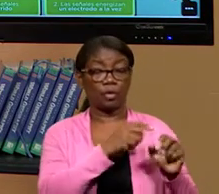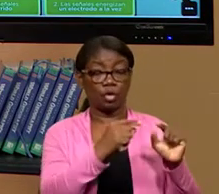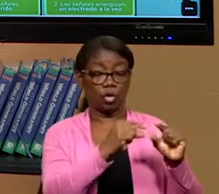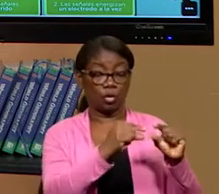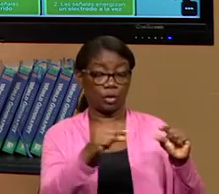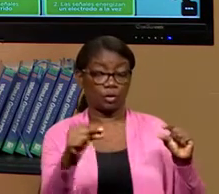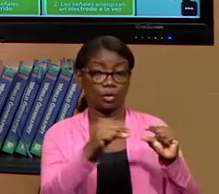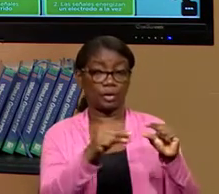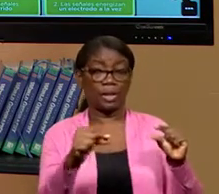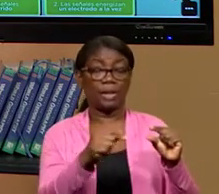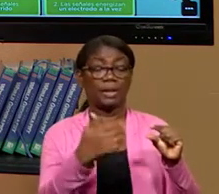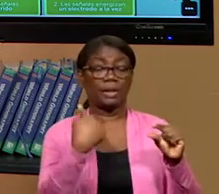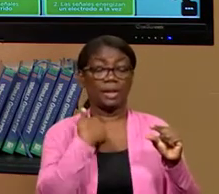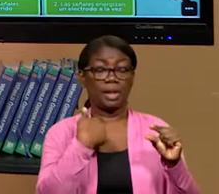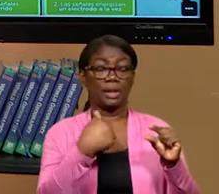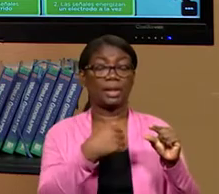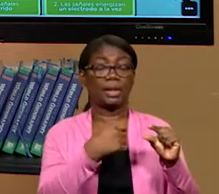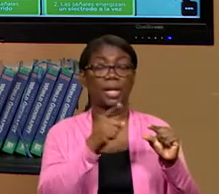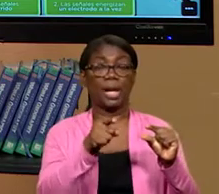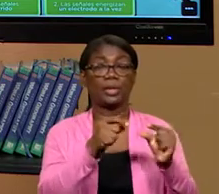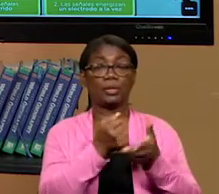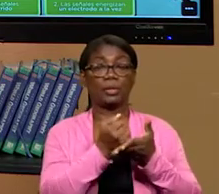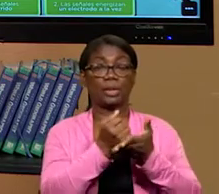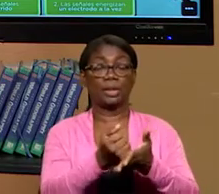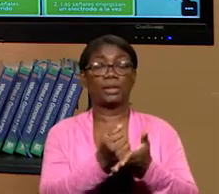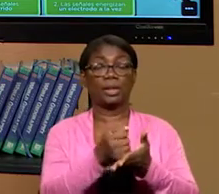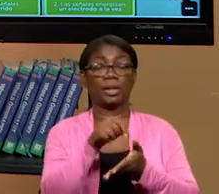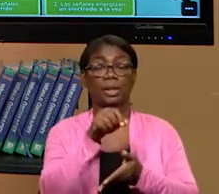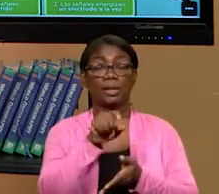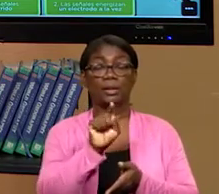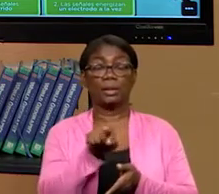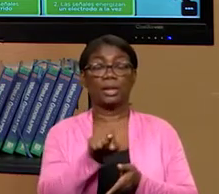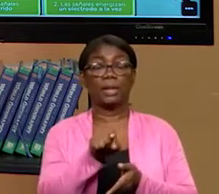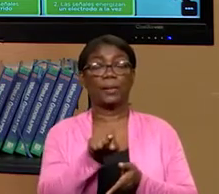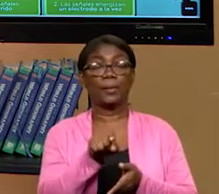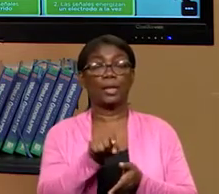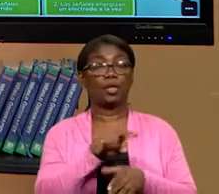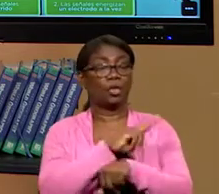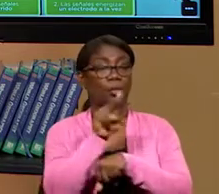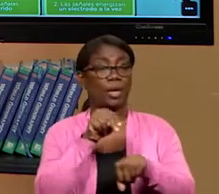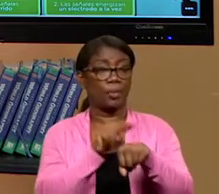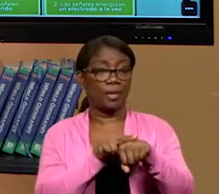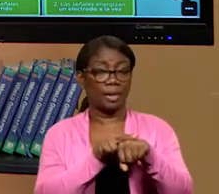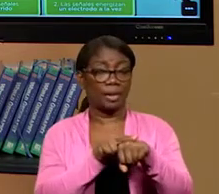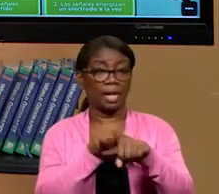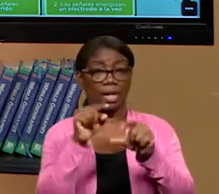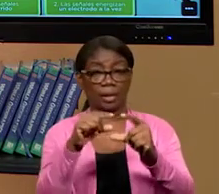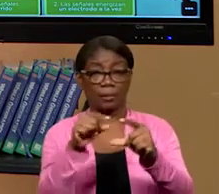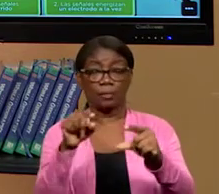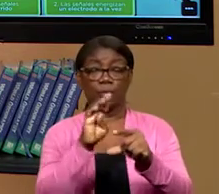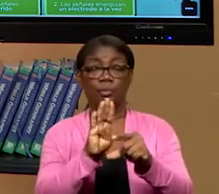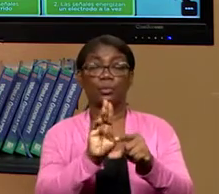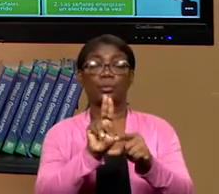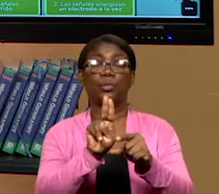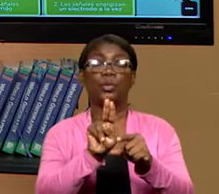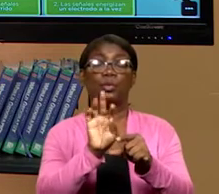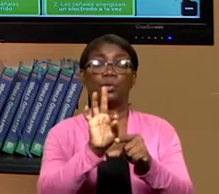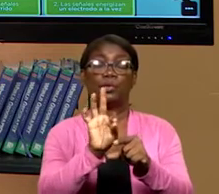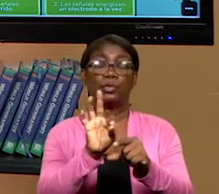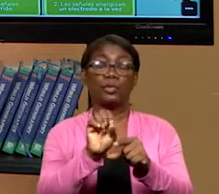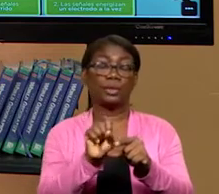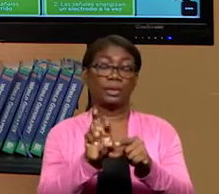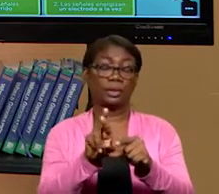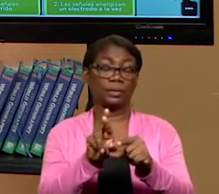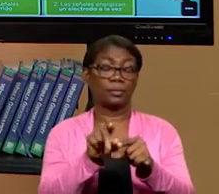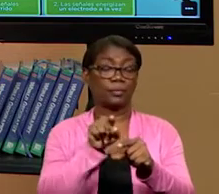horizontal tiene que apoyarse con este buffer, que normalmente esta tarjeta o buffer está